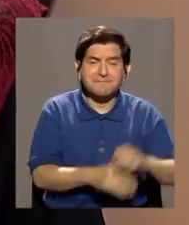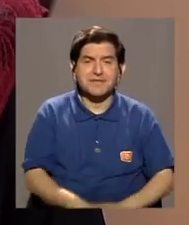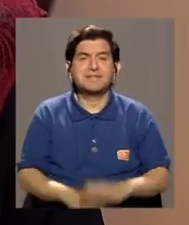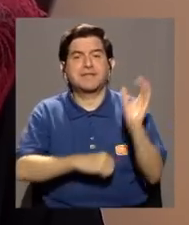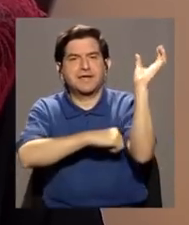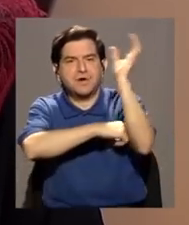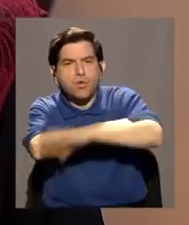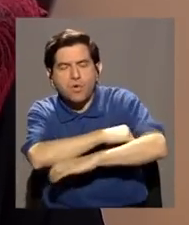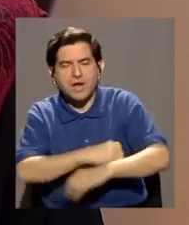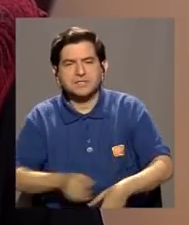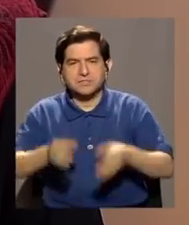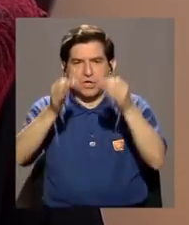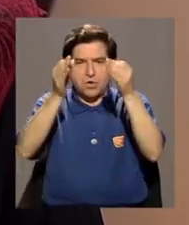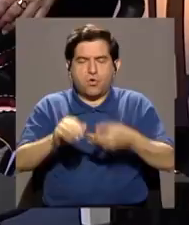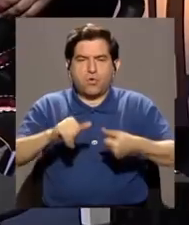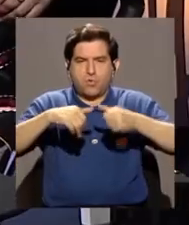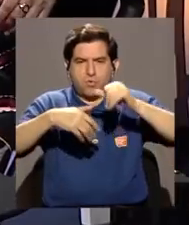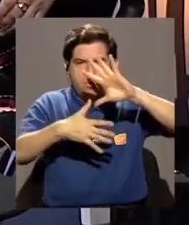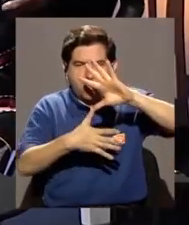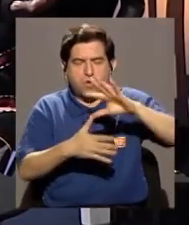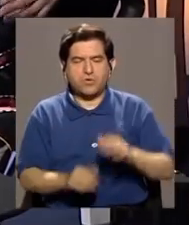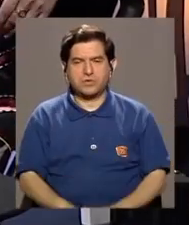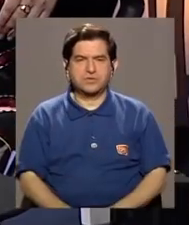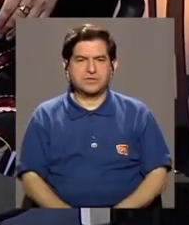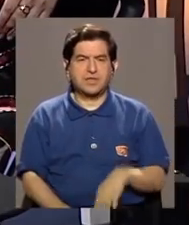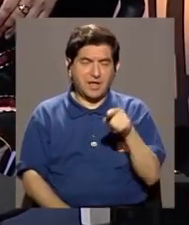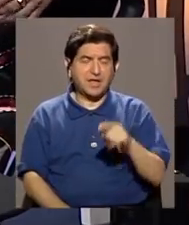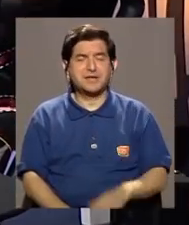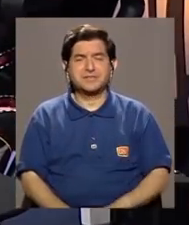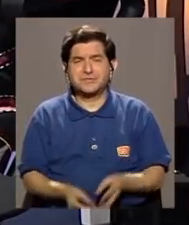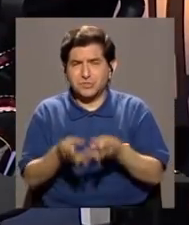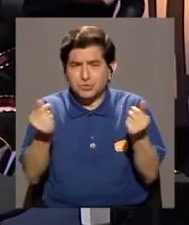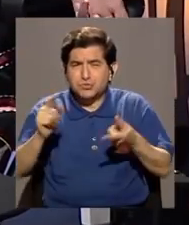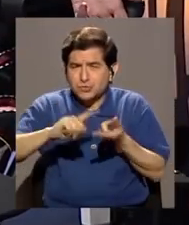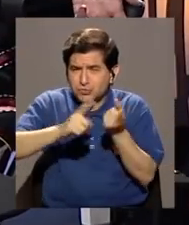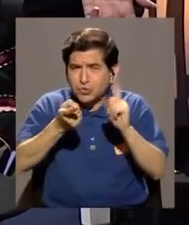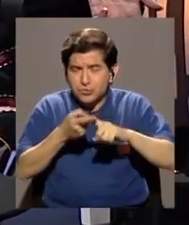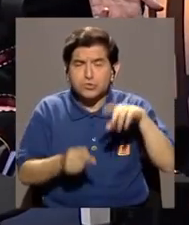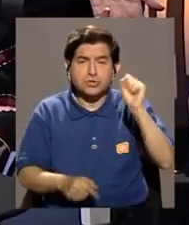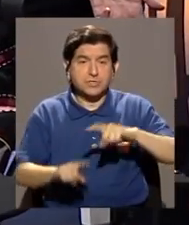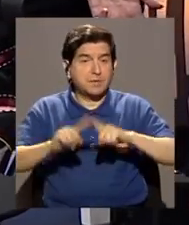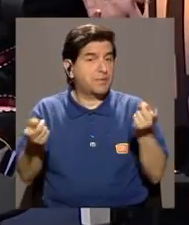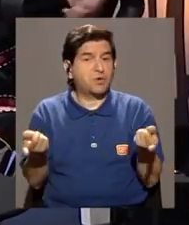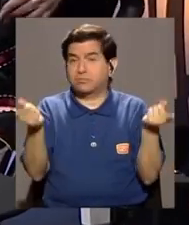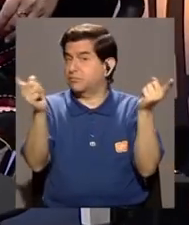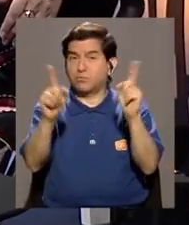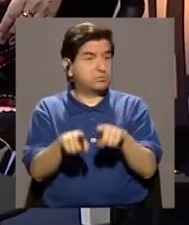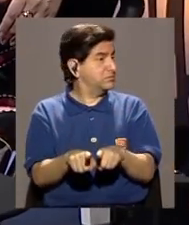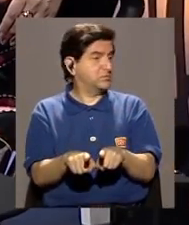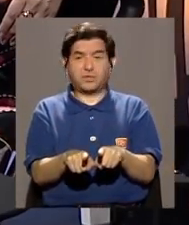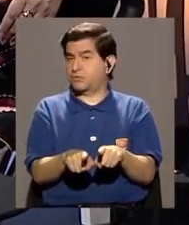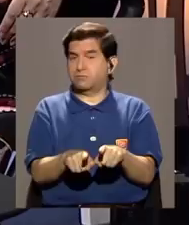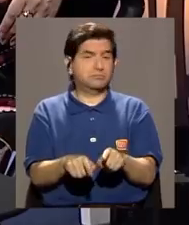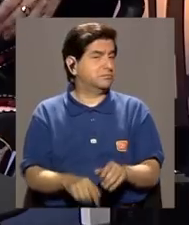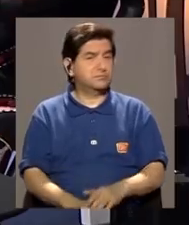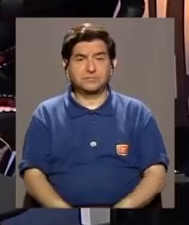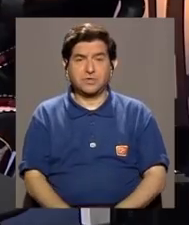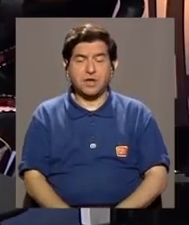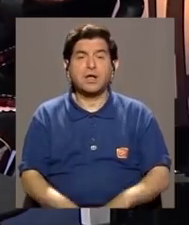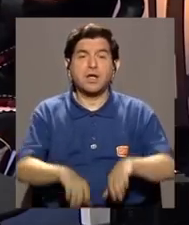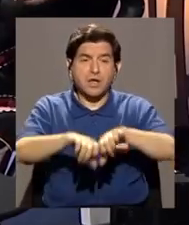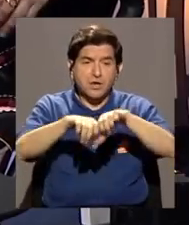sentencia de la corte amistosa pero la solución nos está dando este están